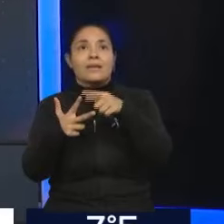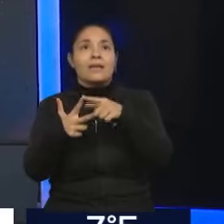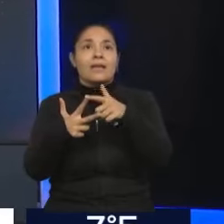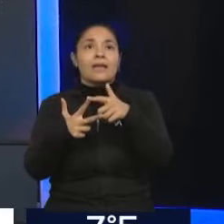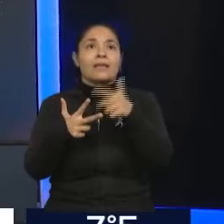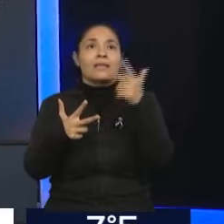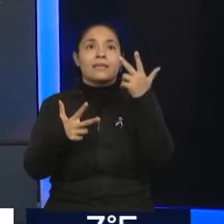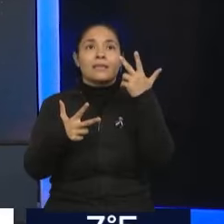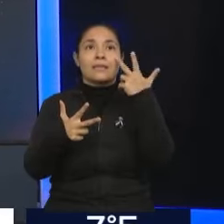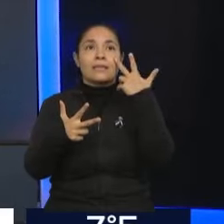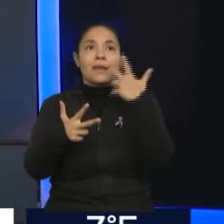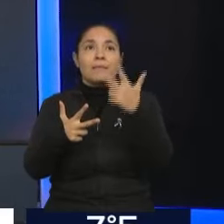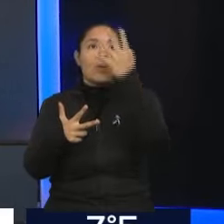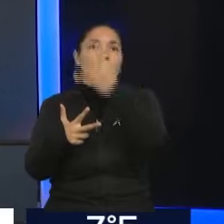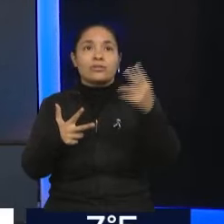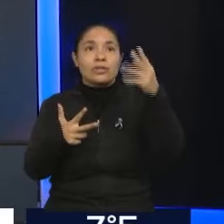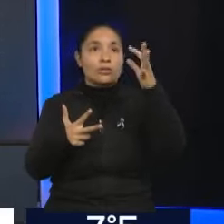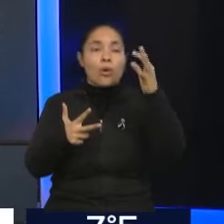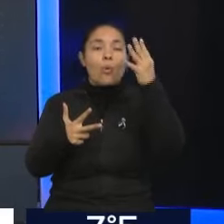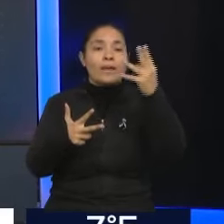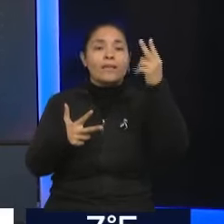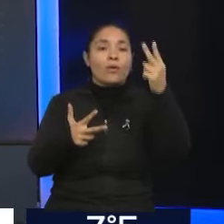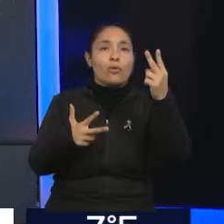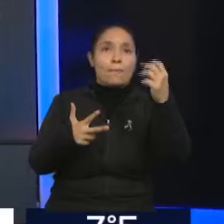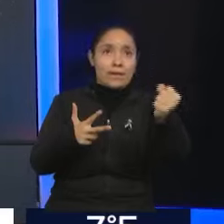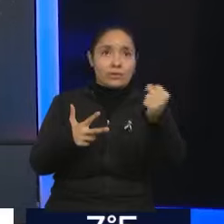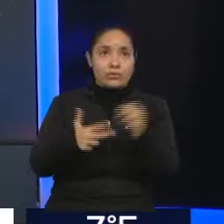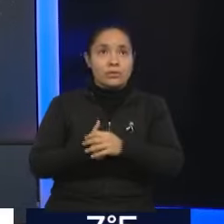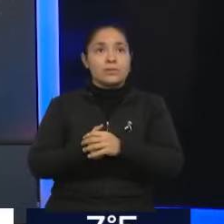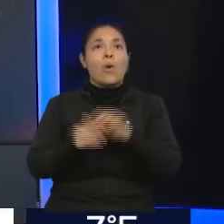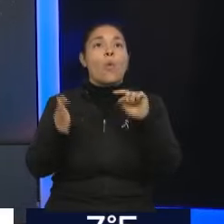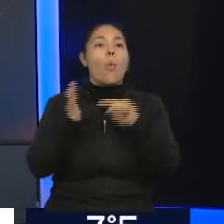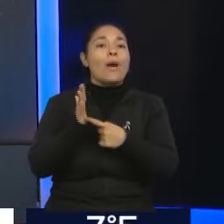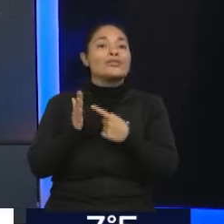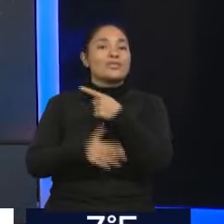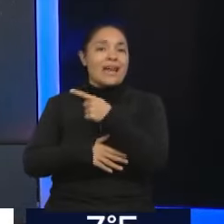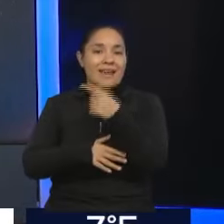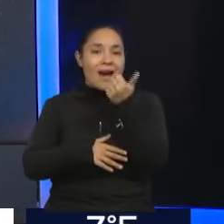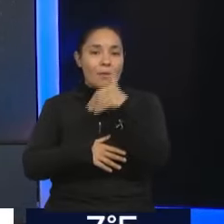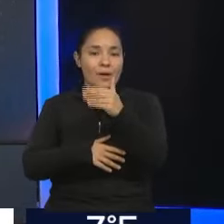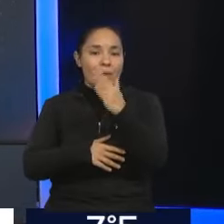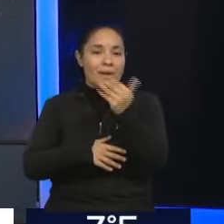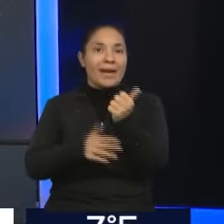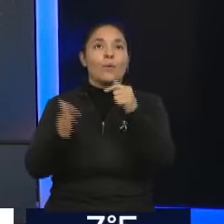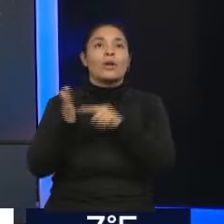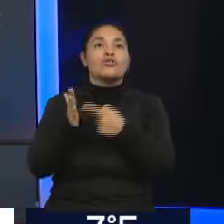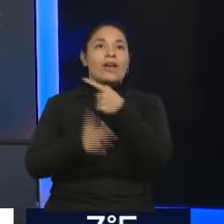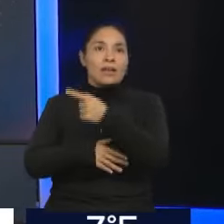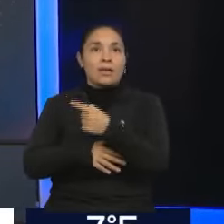3.442 pesos, ¿sí? Y AMBA, acá está promediado Edesur y Edenor, con